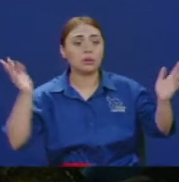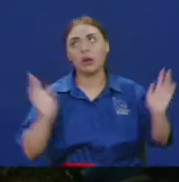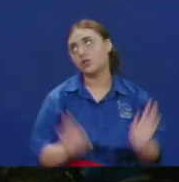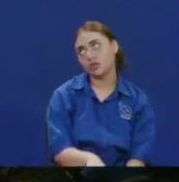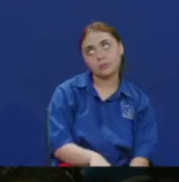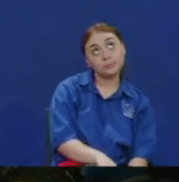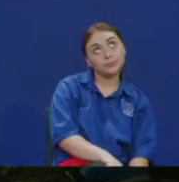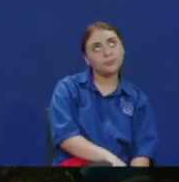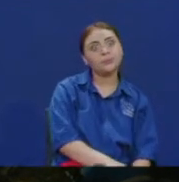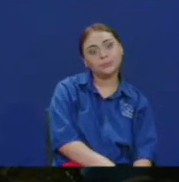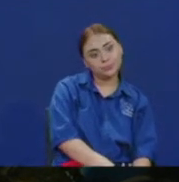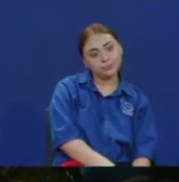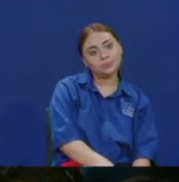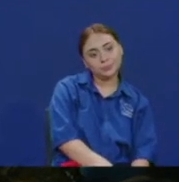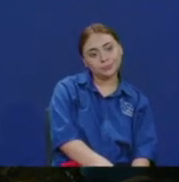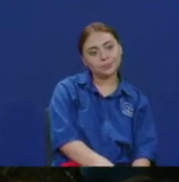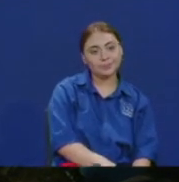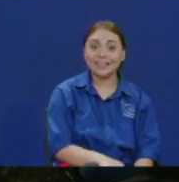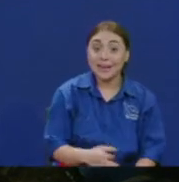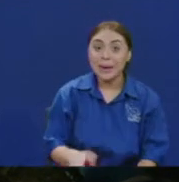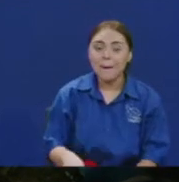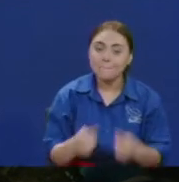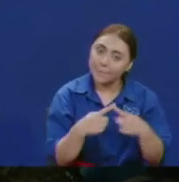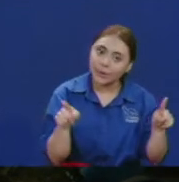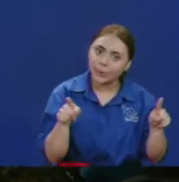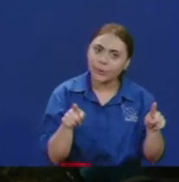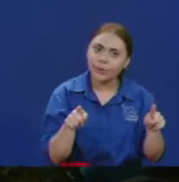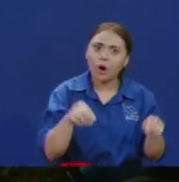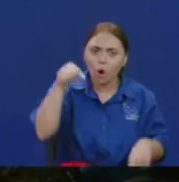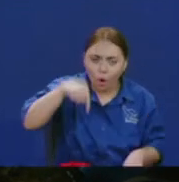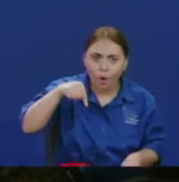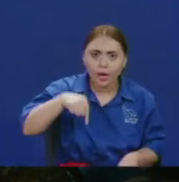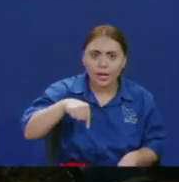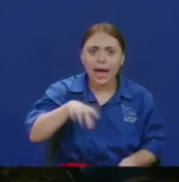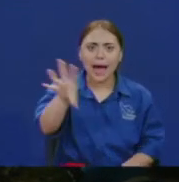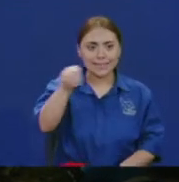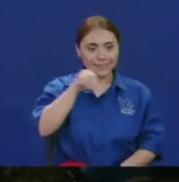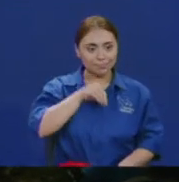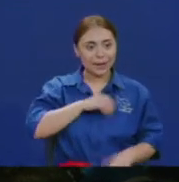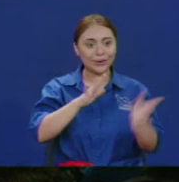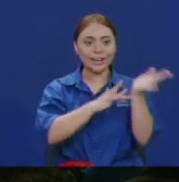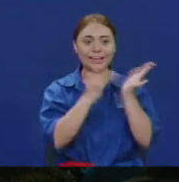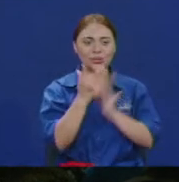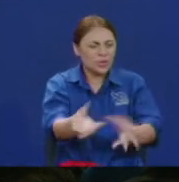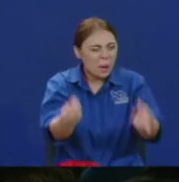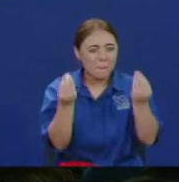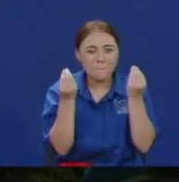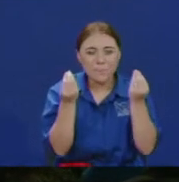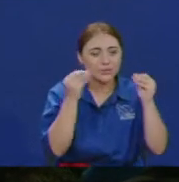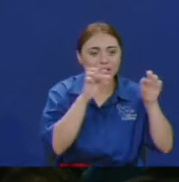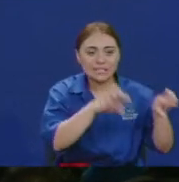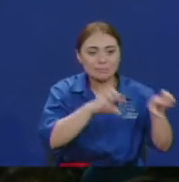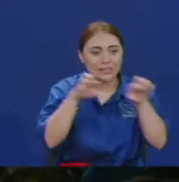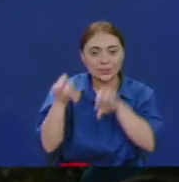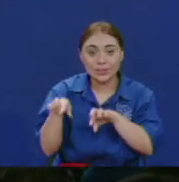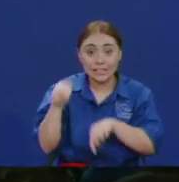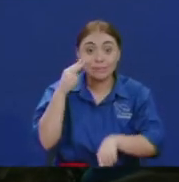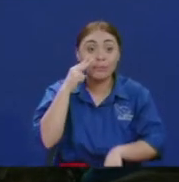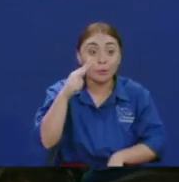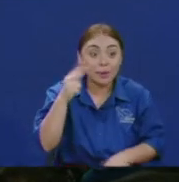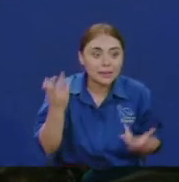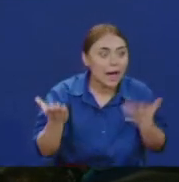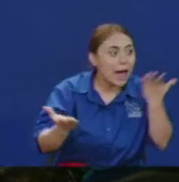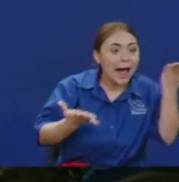Mire que 27 personas en total se acercaron hoy al Señor. Así que no tenga ojo maligno, no tenga ojo maligno, no tenga ojo